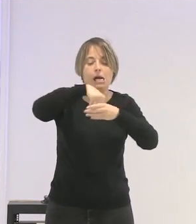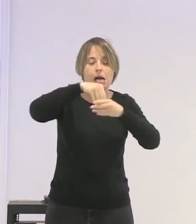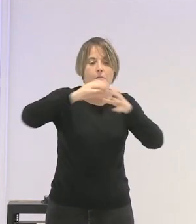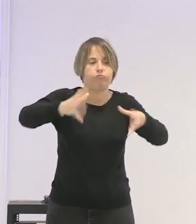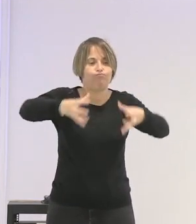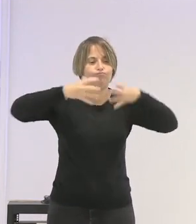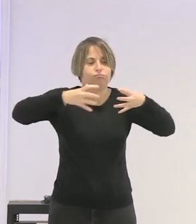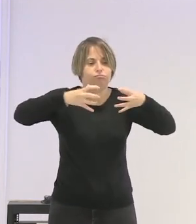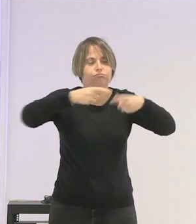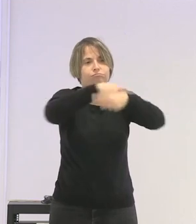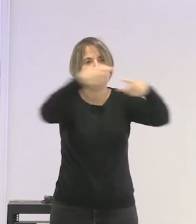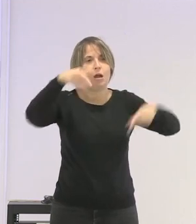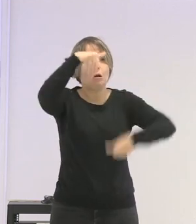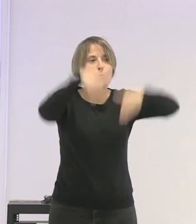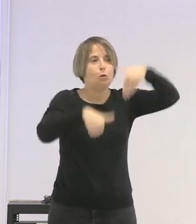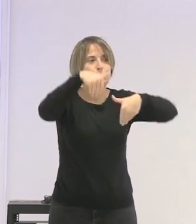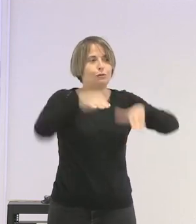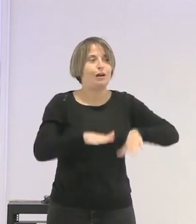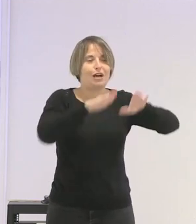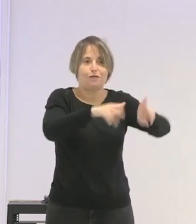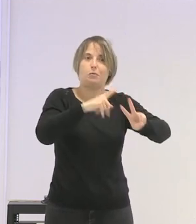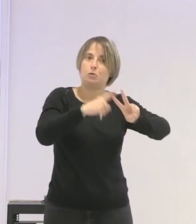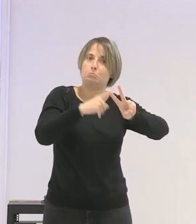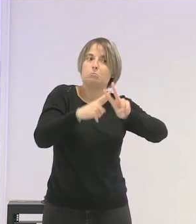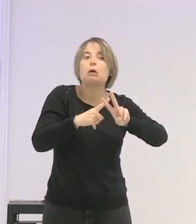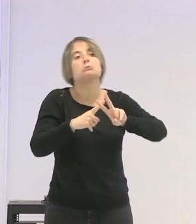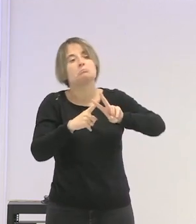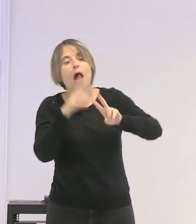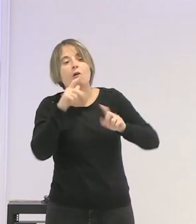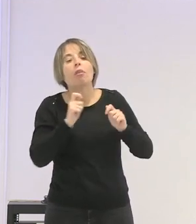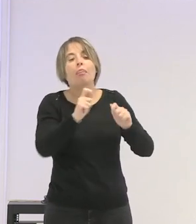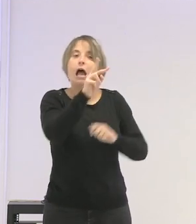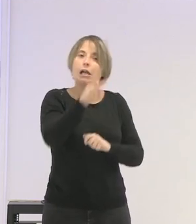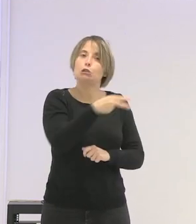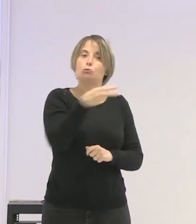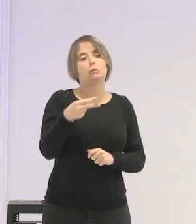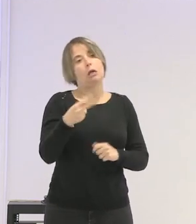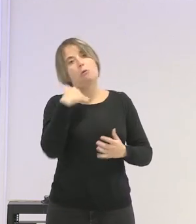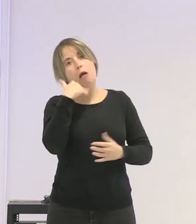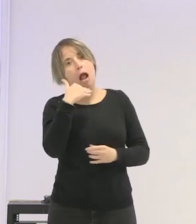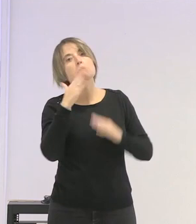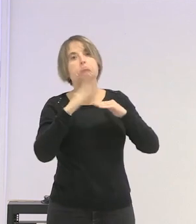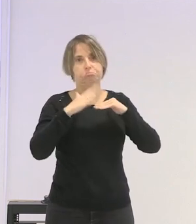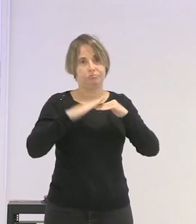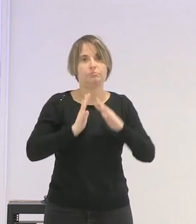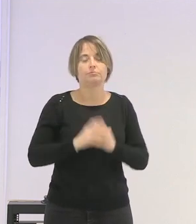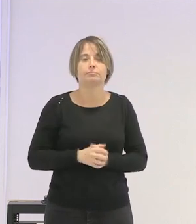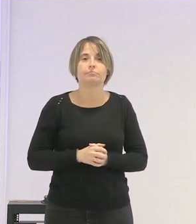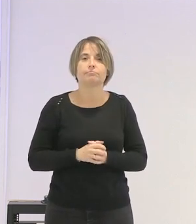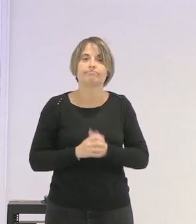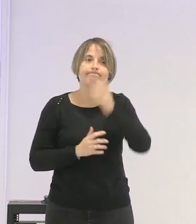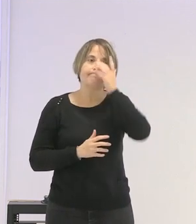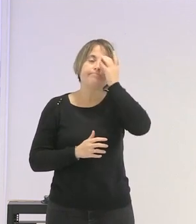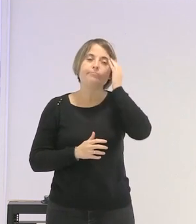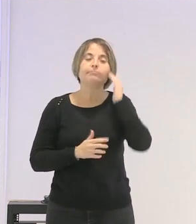coalición de votantes que bueno, que les está dando un cierto resultado al menos, ¿no? Entonces, bueno, es